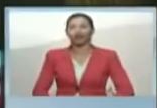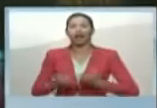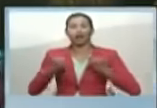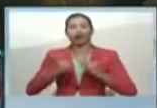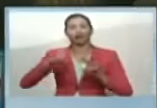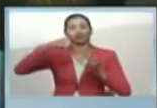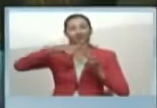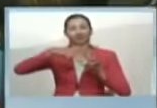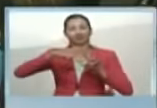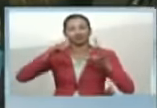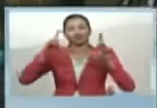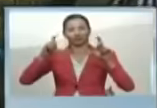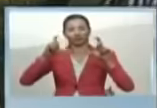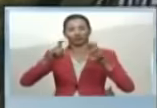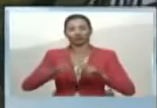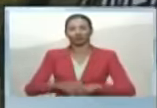viendo.